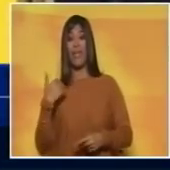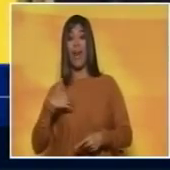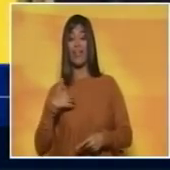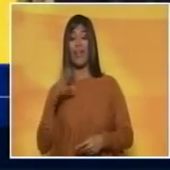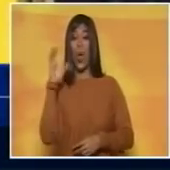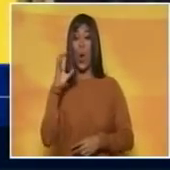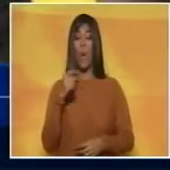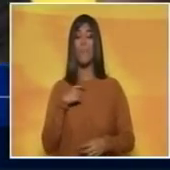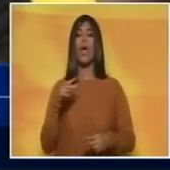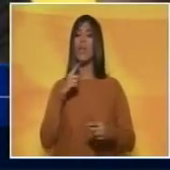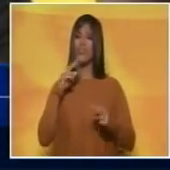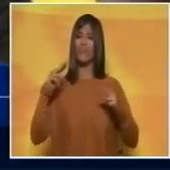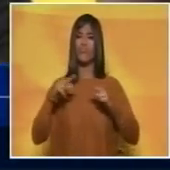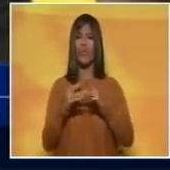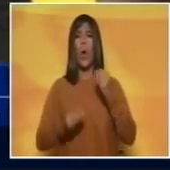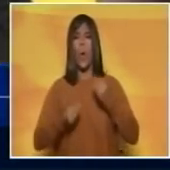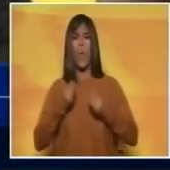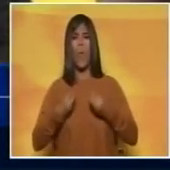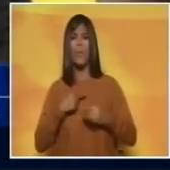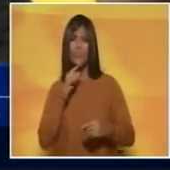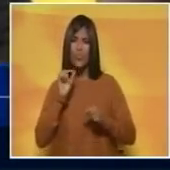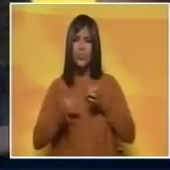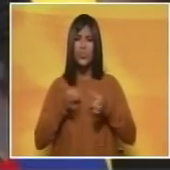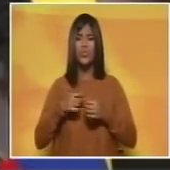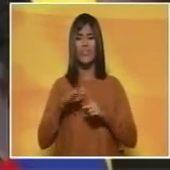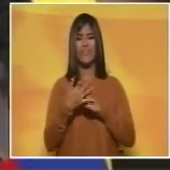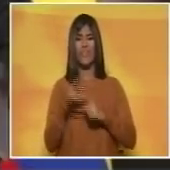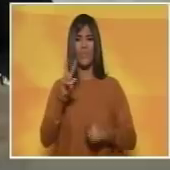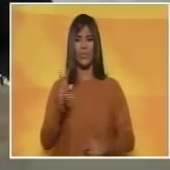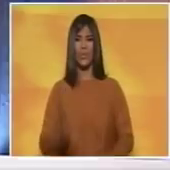en el cual reiteraron su preocupación por la situación que atraviesa Venezuela.